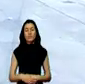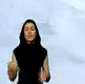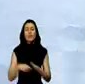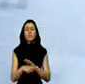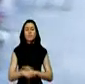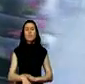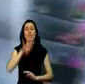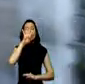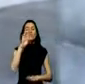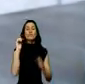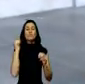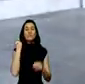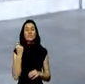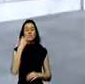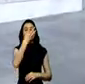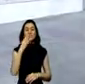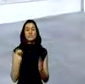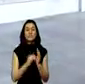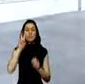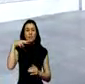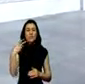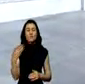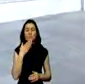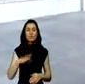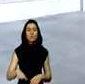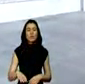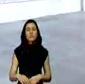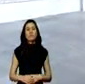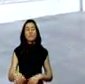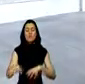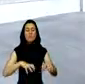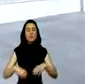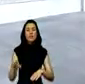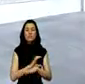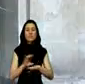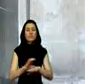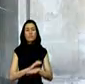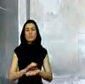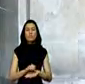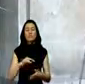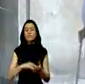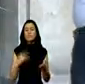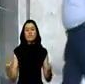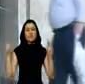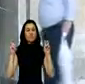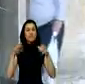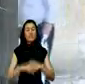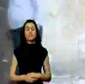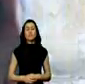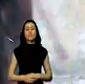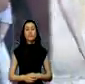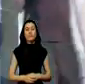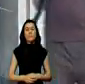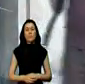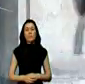.300.000 euros, una cantidad que prevé incluir equipamiento informático, mobiliario y nuevas tecnologías. Por lo que respecta a los plazos de ejecución, el proceso